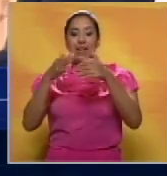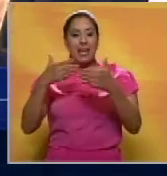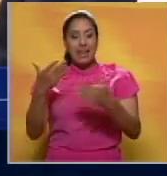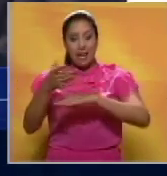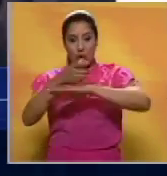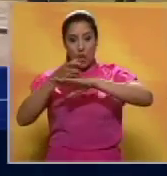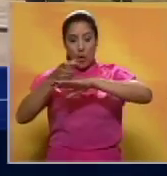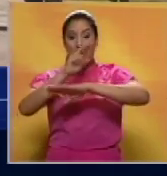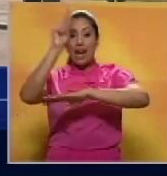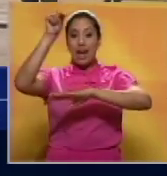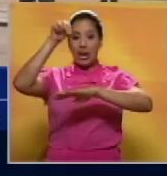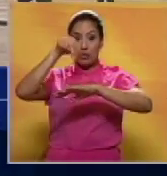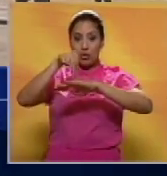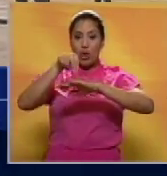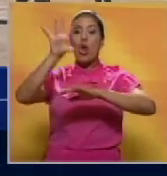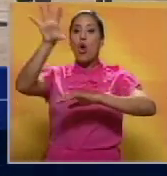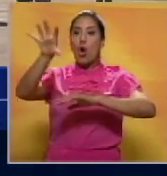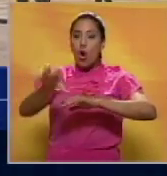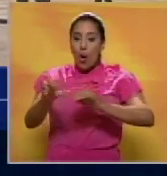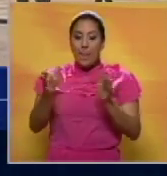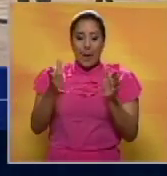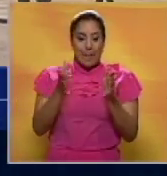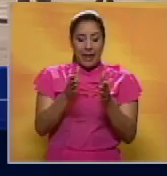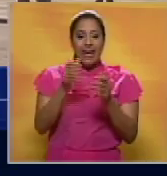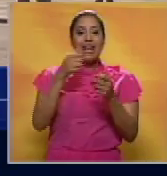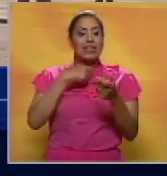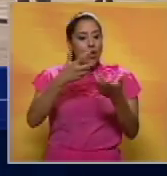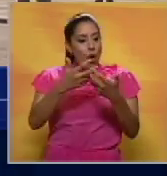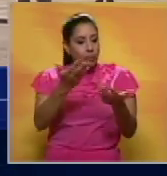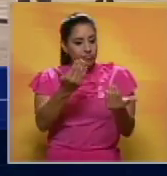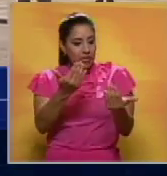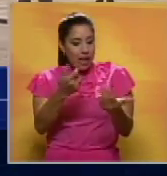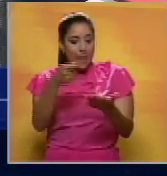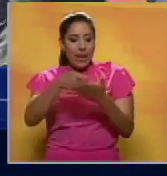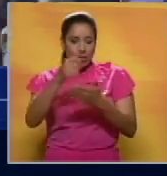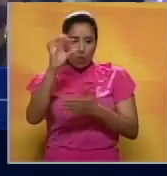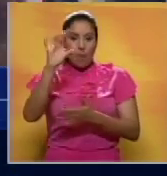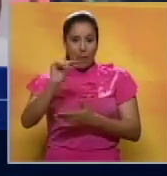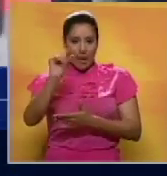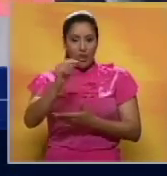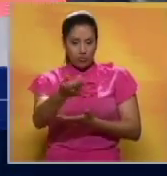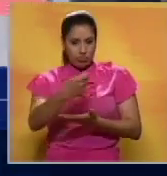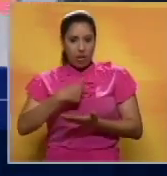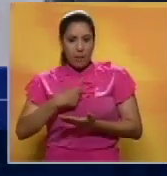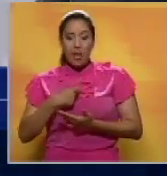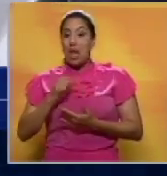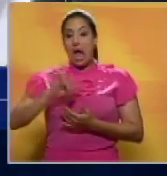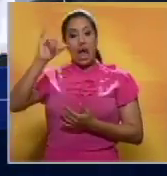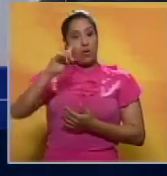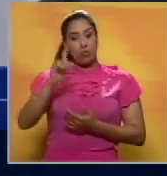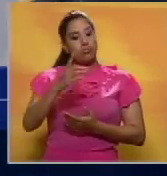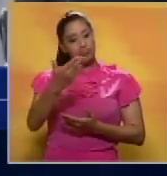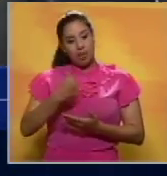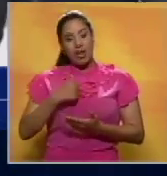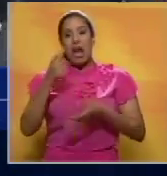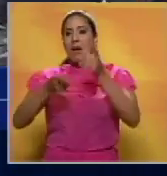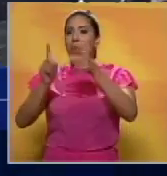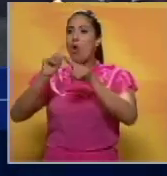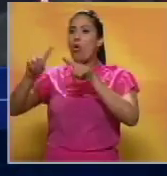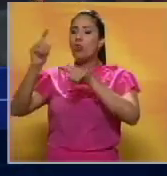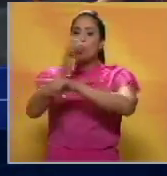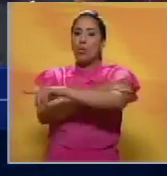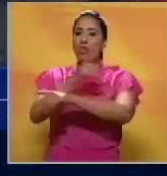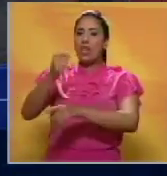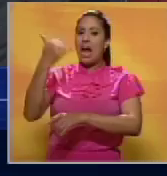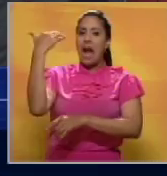que el gobierno nacional compra a los pequeños mineros el oro a precio justo, no especulativo, como señalan dirigentes